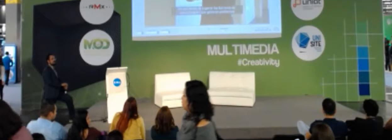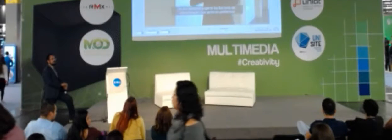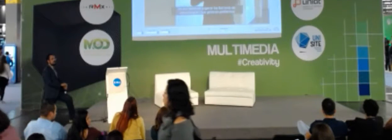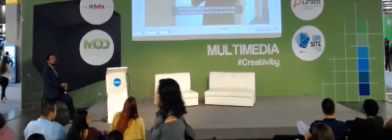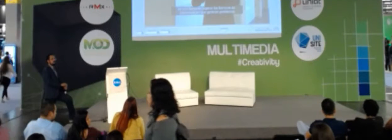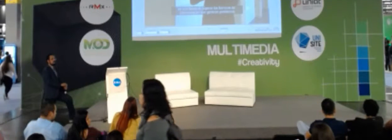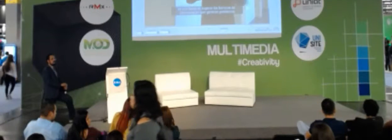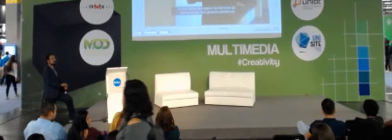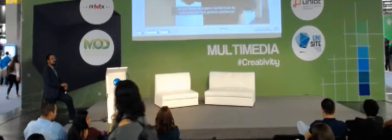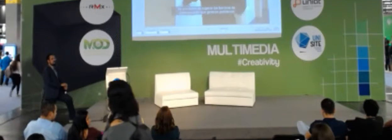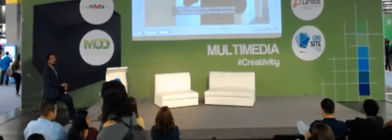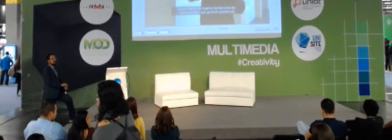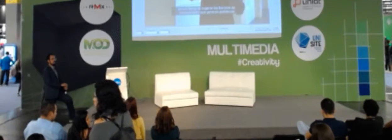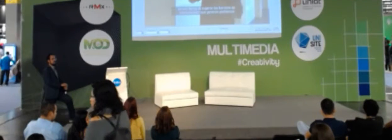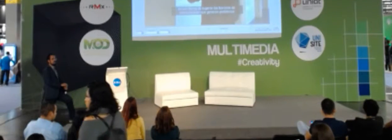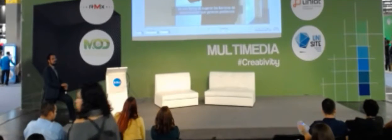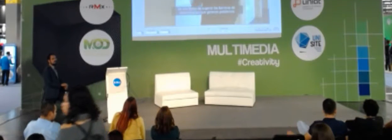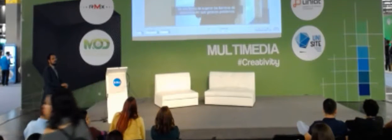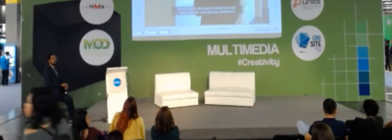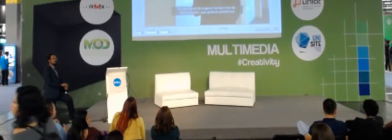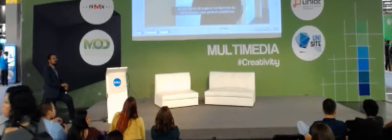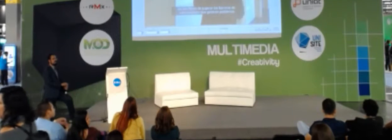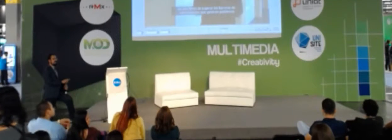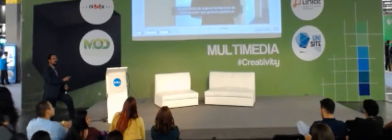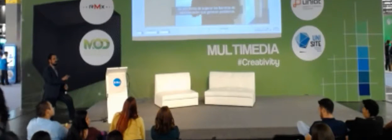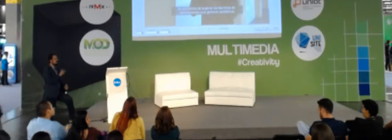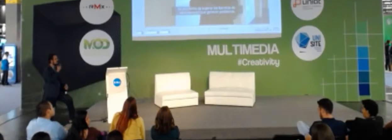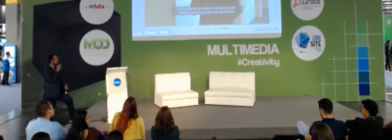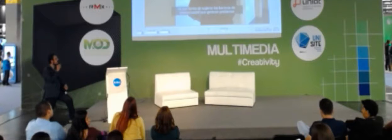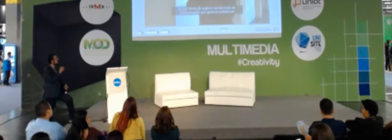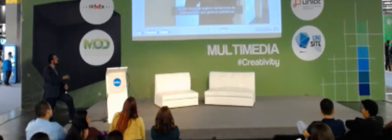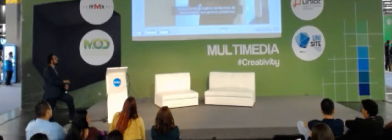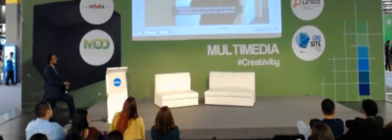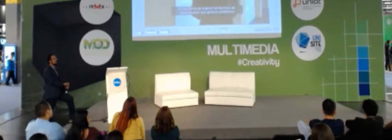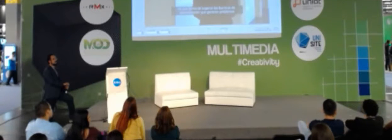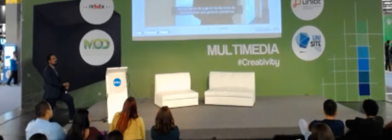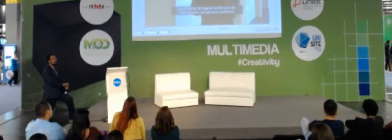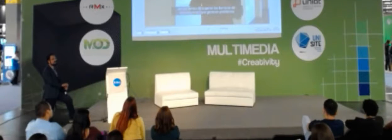Es una forma de superar las barreras de comunicación que generan problemas.